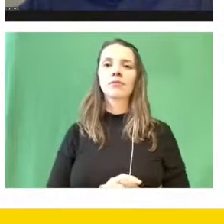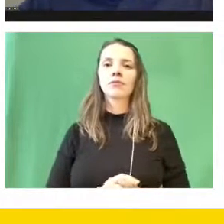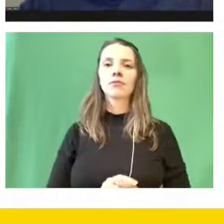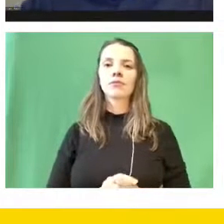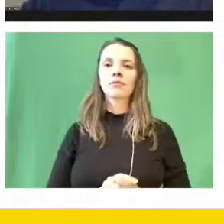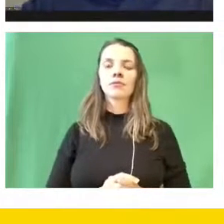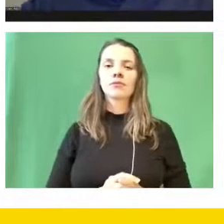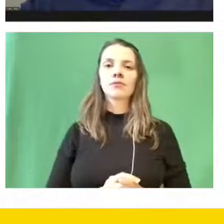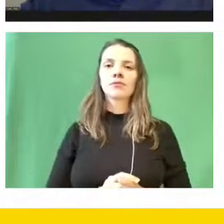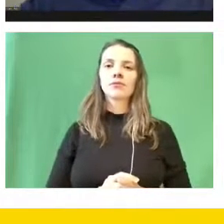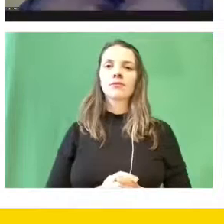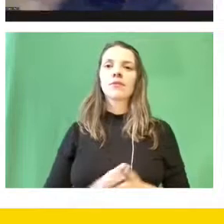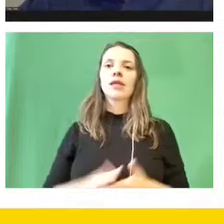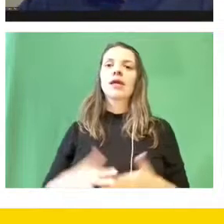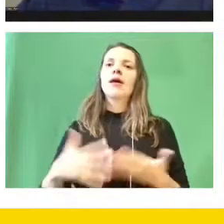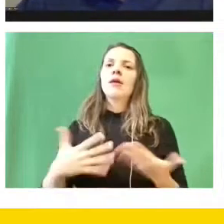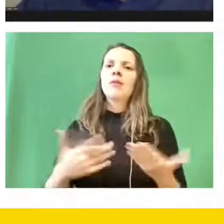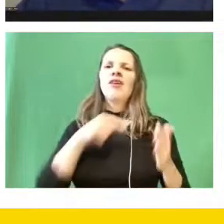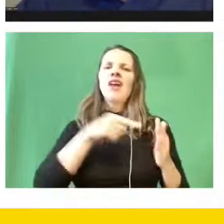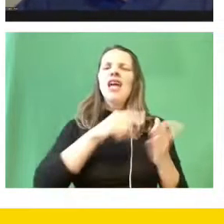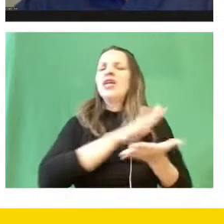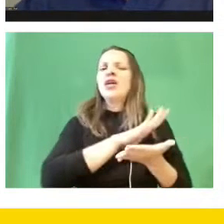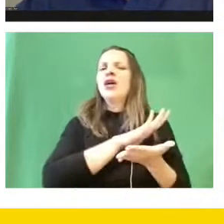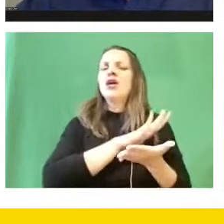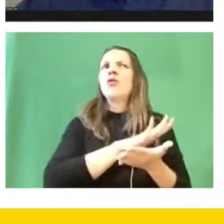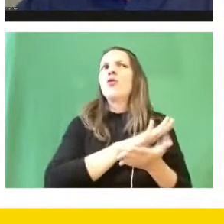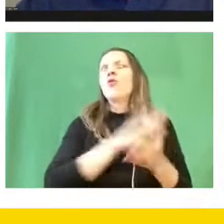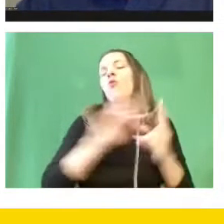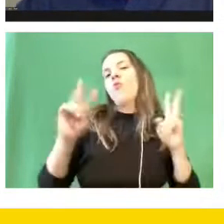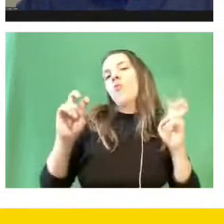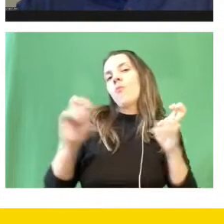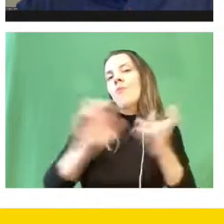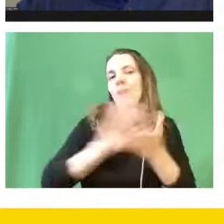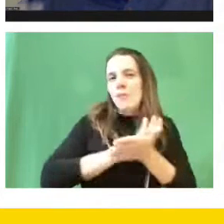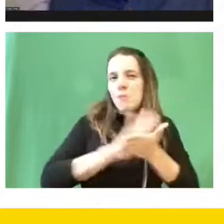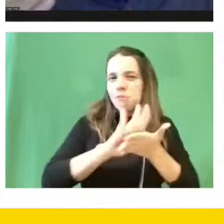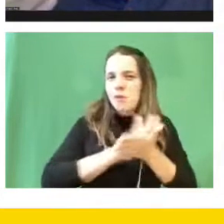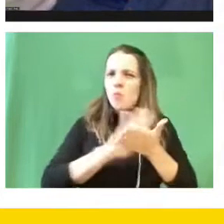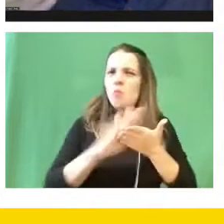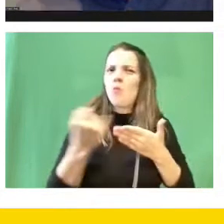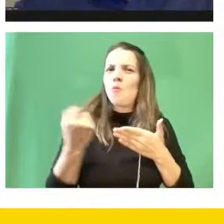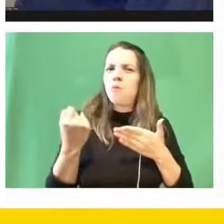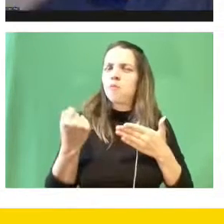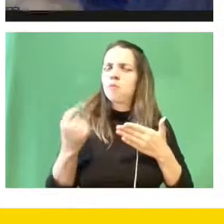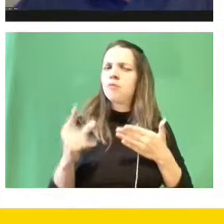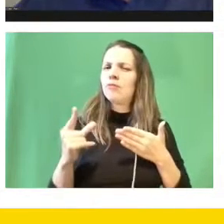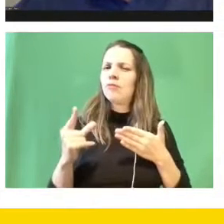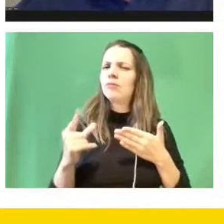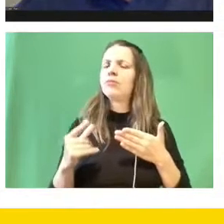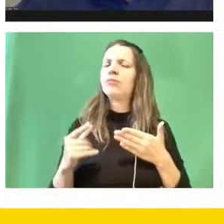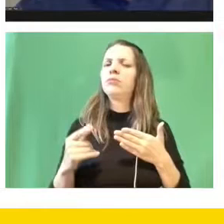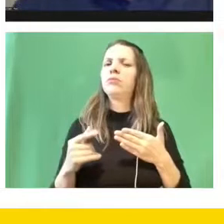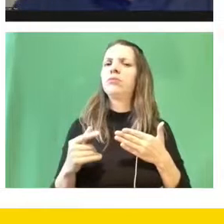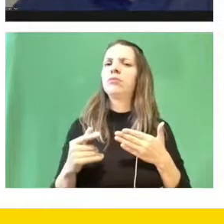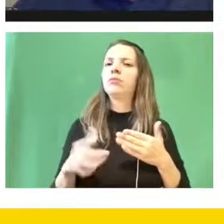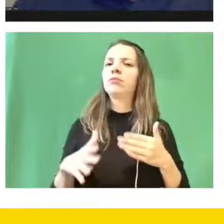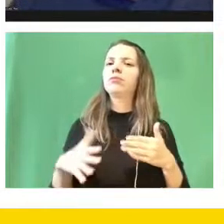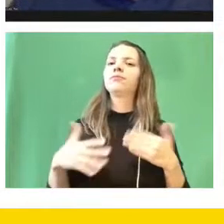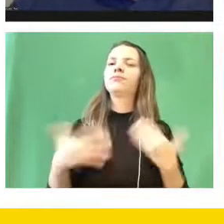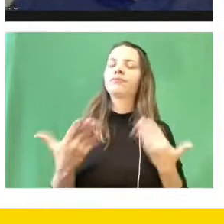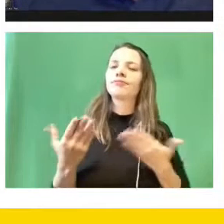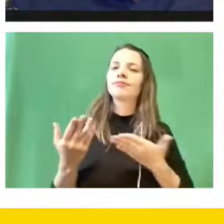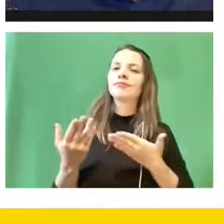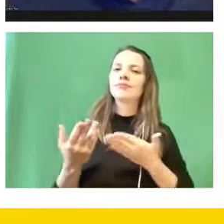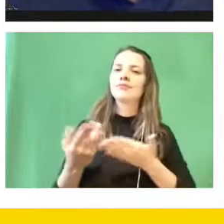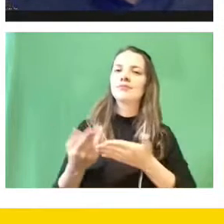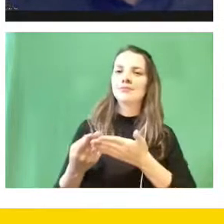Pero la novedad, entre comillas, es que se vuelve a establecer, porque esta ley es